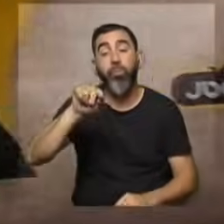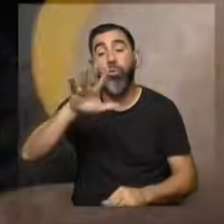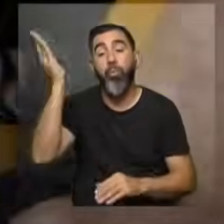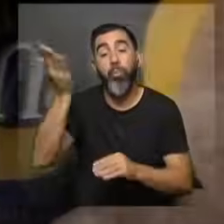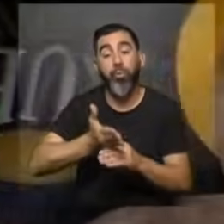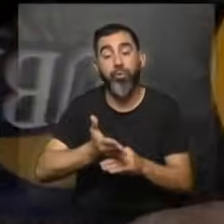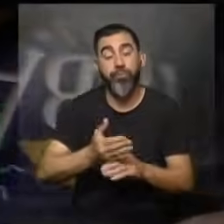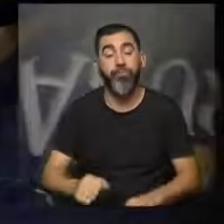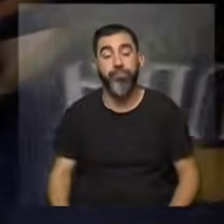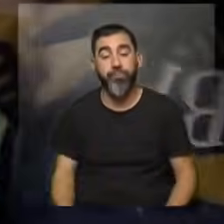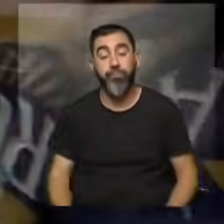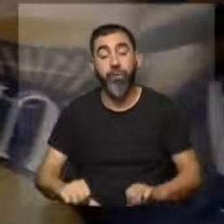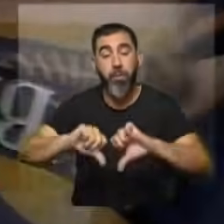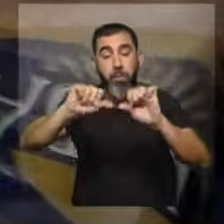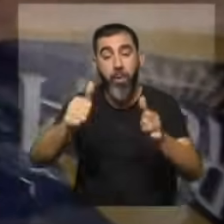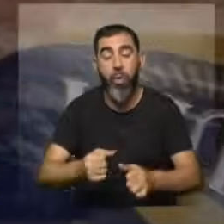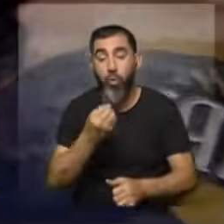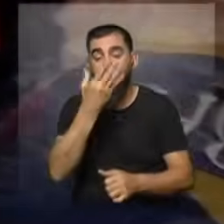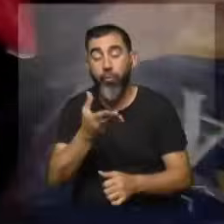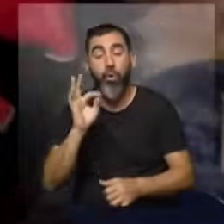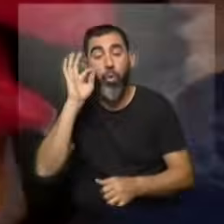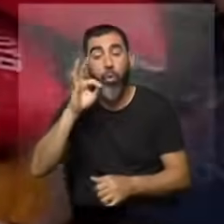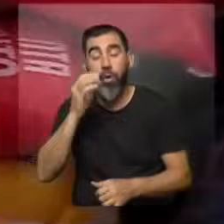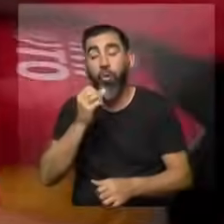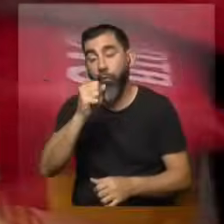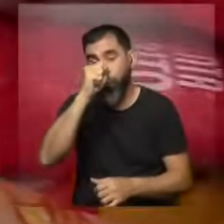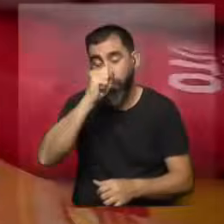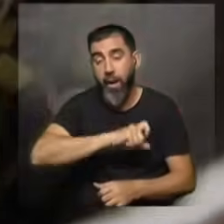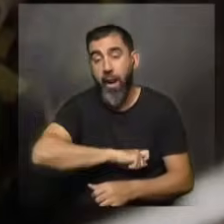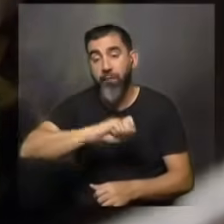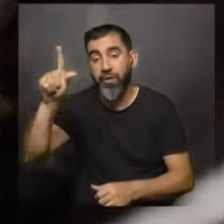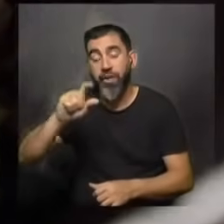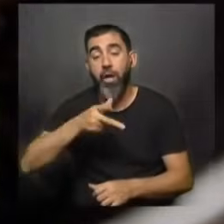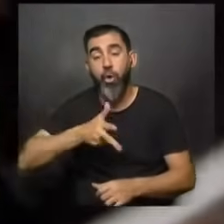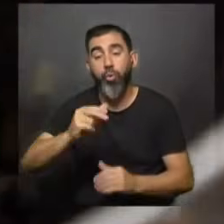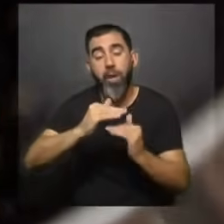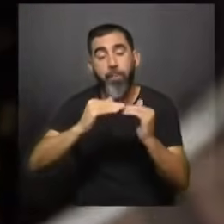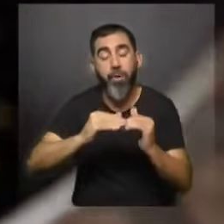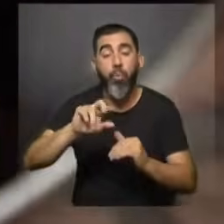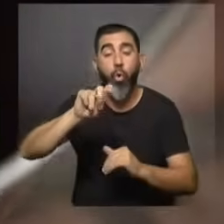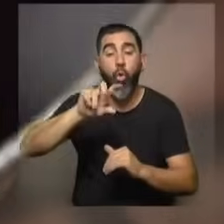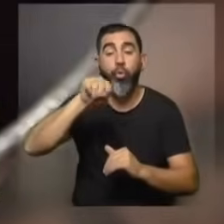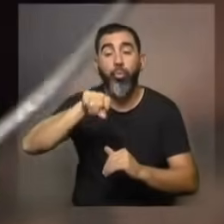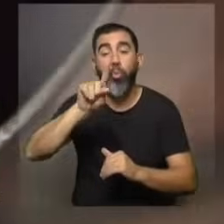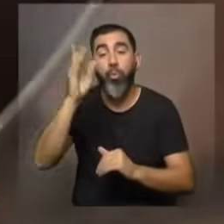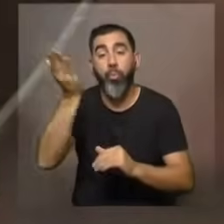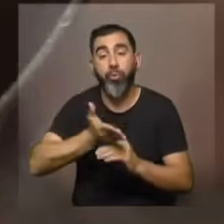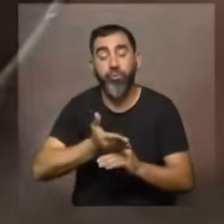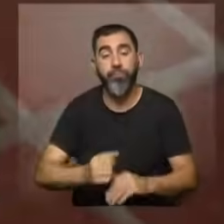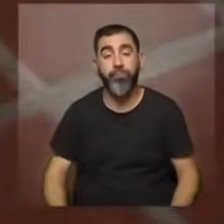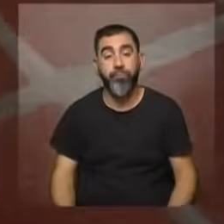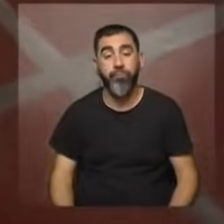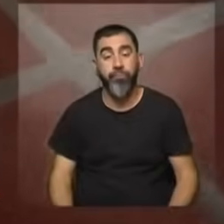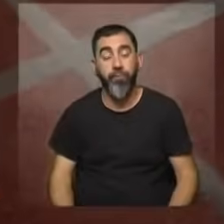por. mientras que Maldonado flores durasno Florida la vallej rocha el más bajo 12,1 por. si se